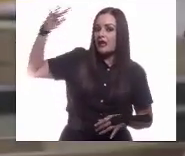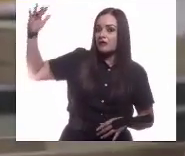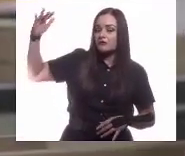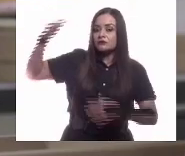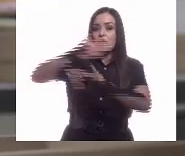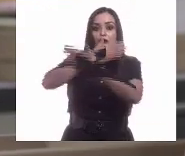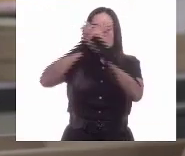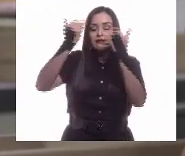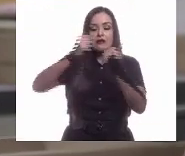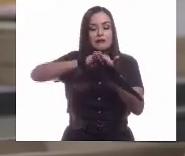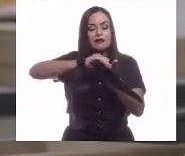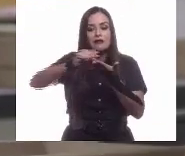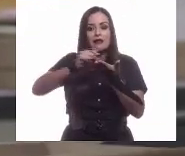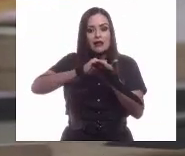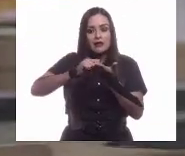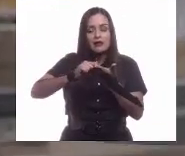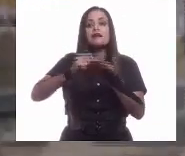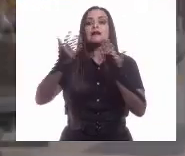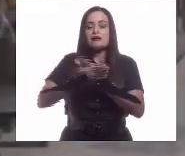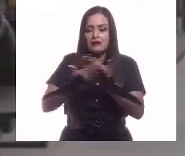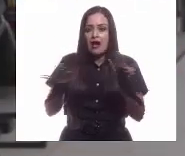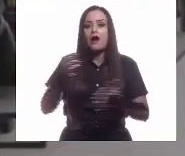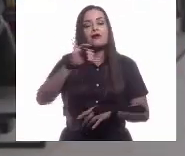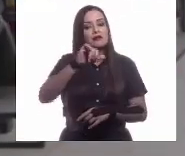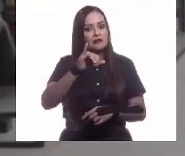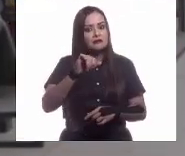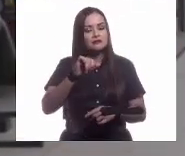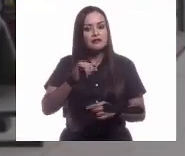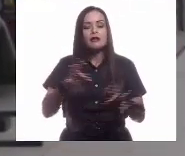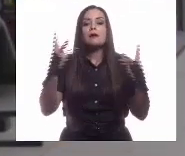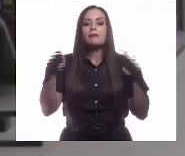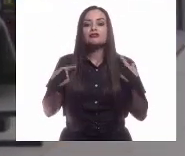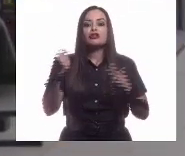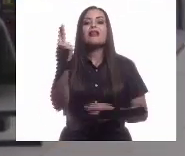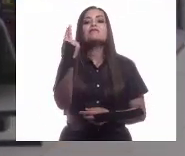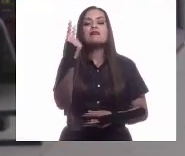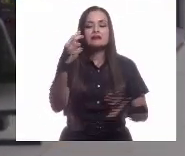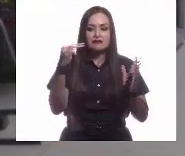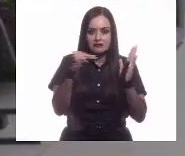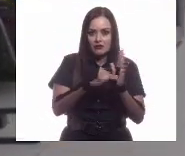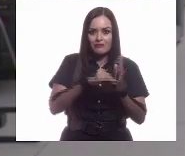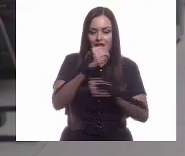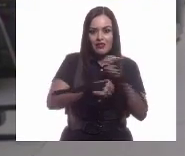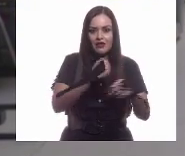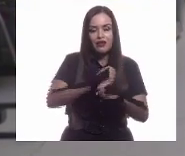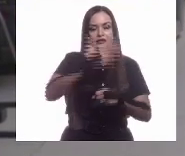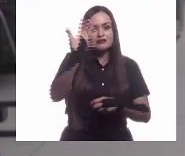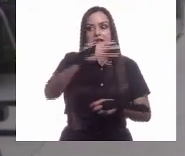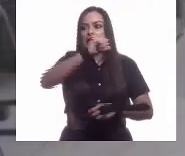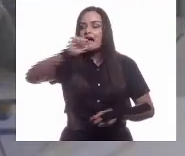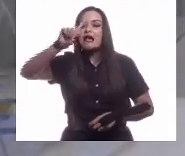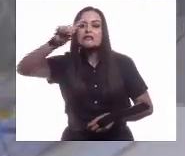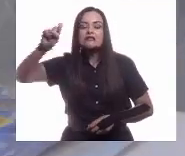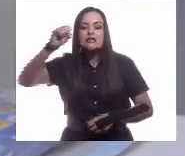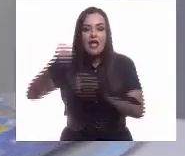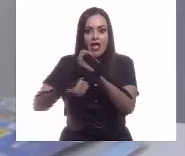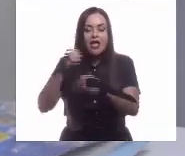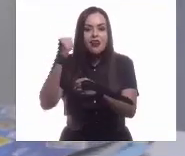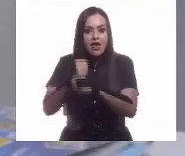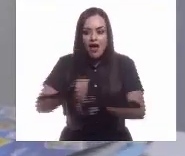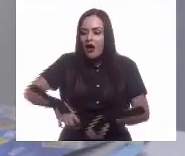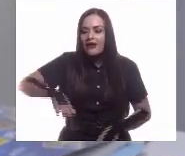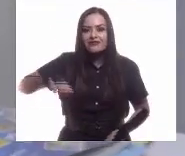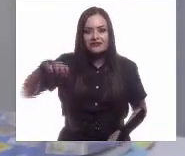y certificado a más de 25 mil personas de entre 15 y 100 años de